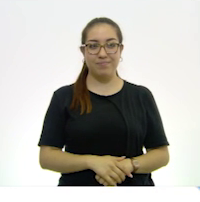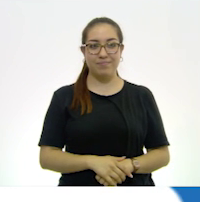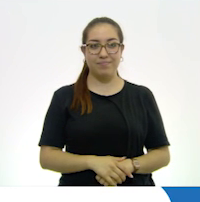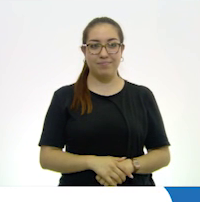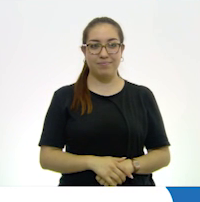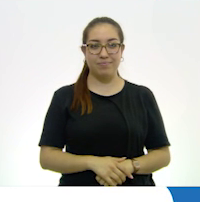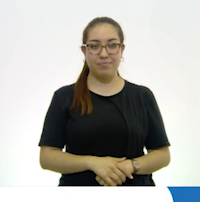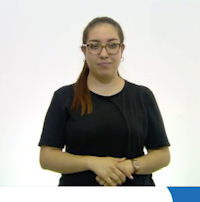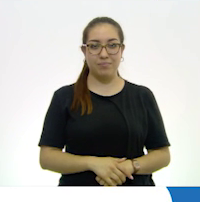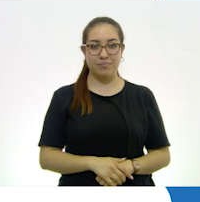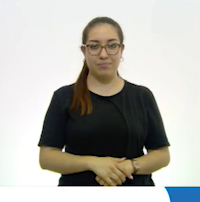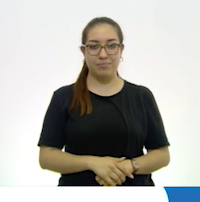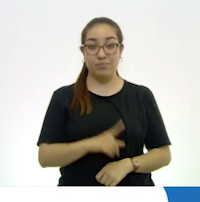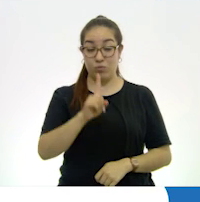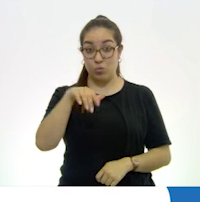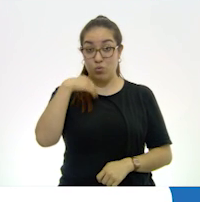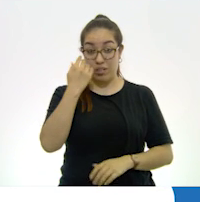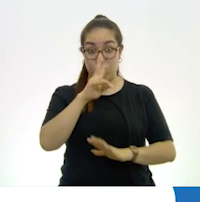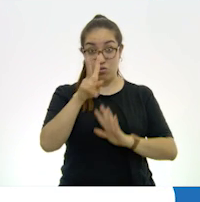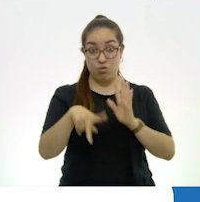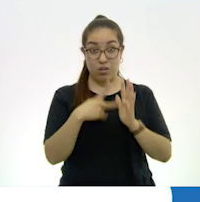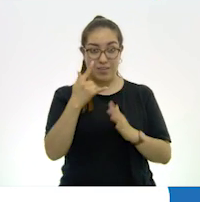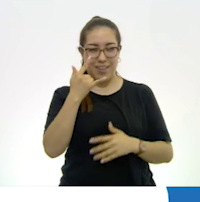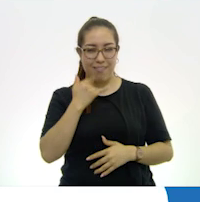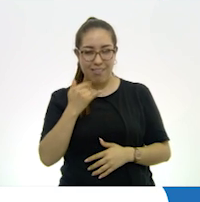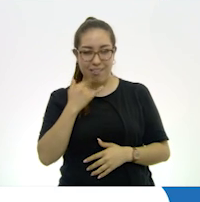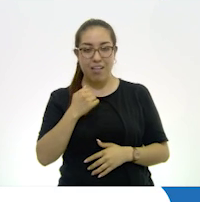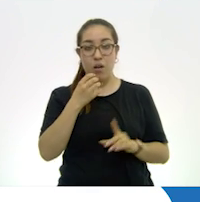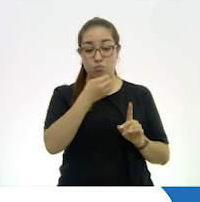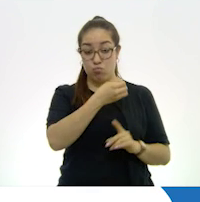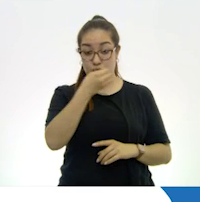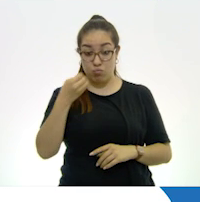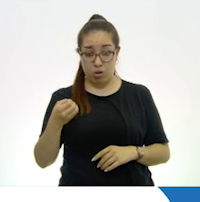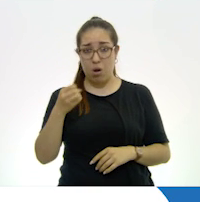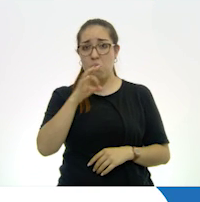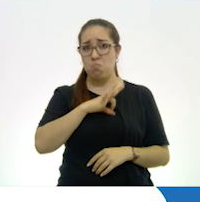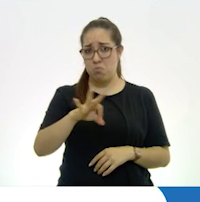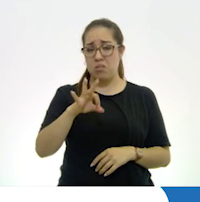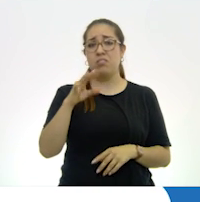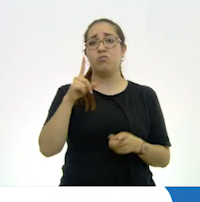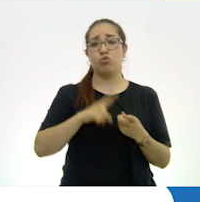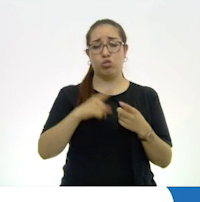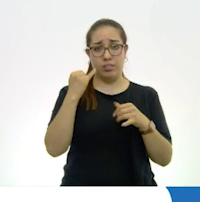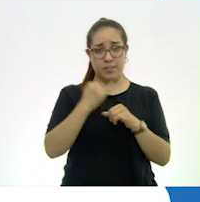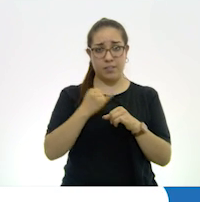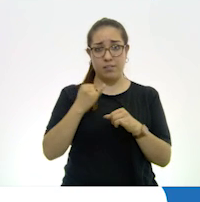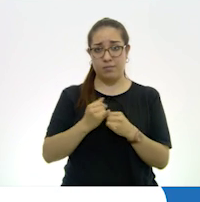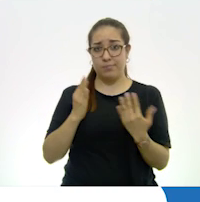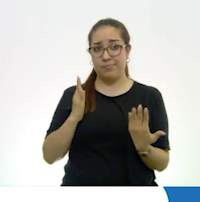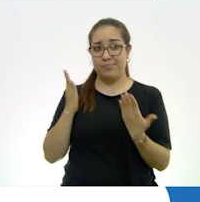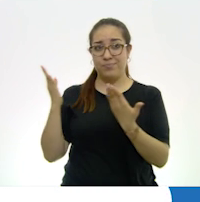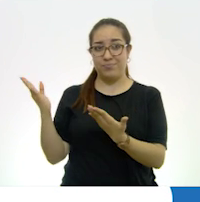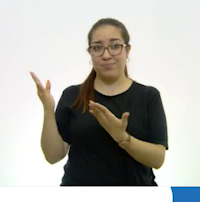conalitec.sep.gov.mx. Si quieres volver a ver los programas de Aprende en Casa, los puedes encontrar en la siguiente liga: